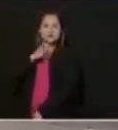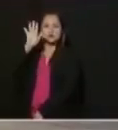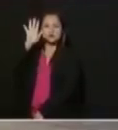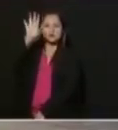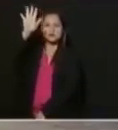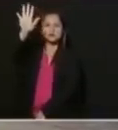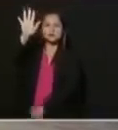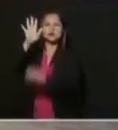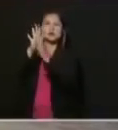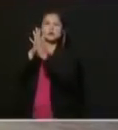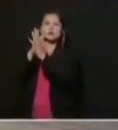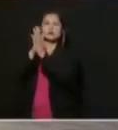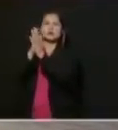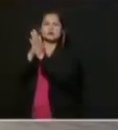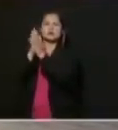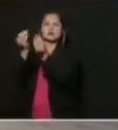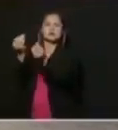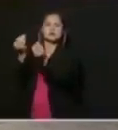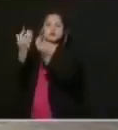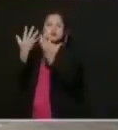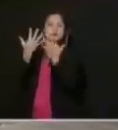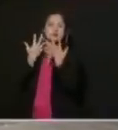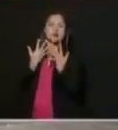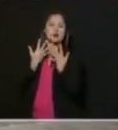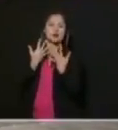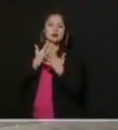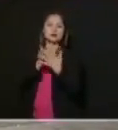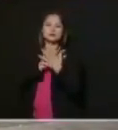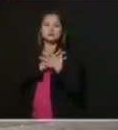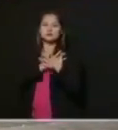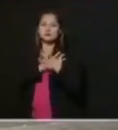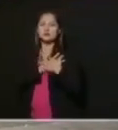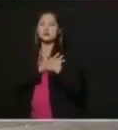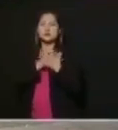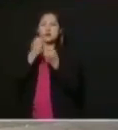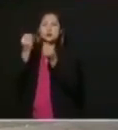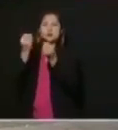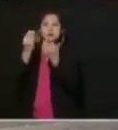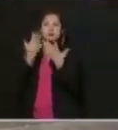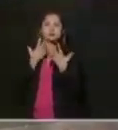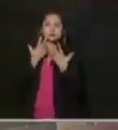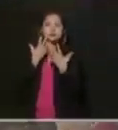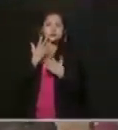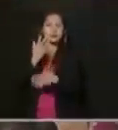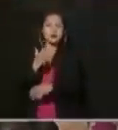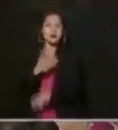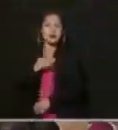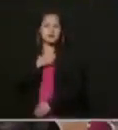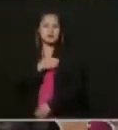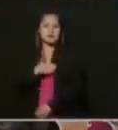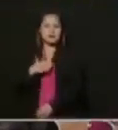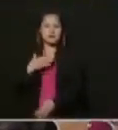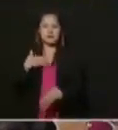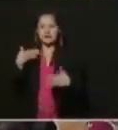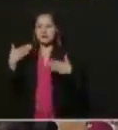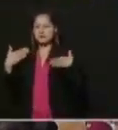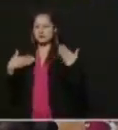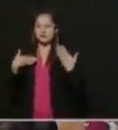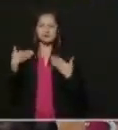concédenos el don del amor y de la alegría para que podamos